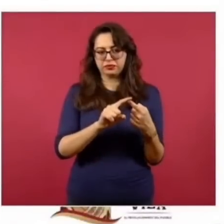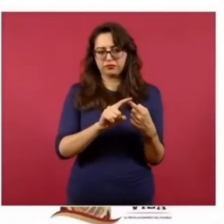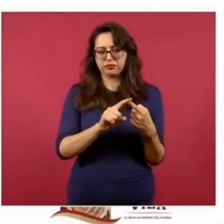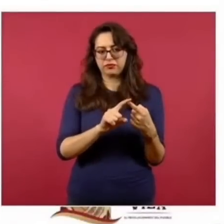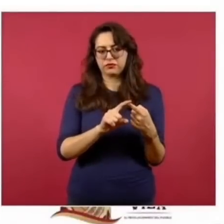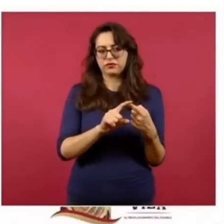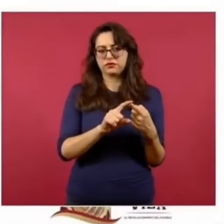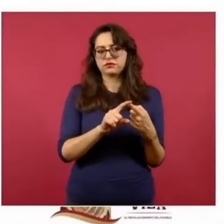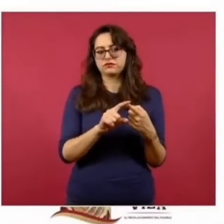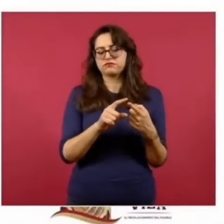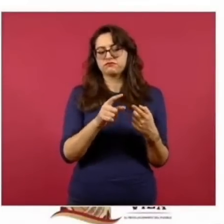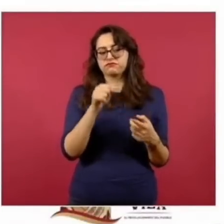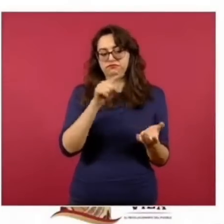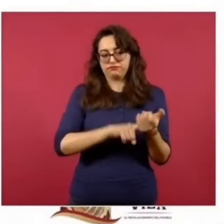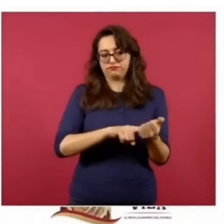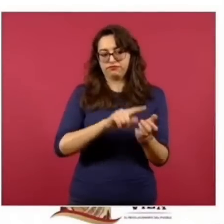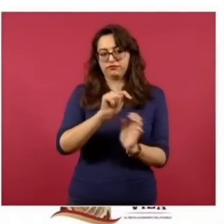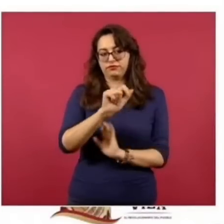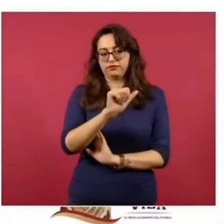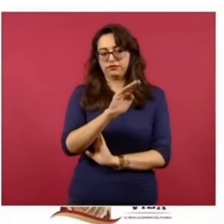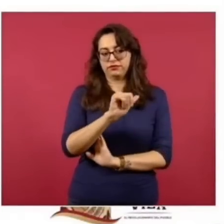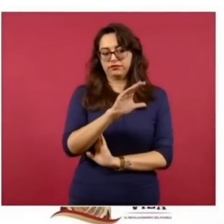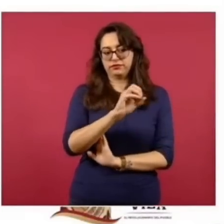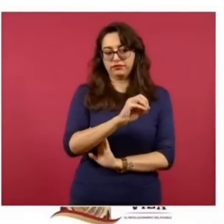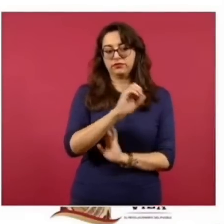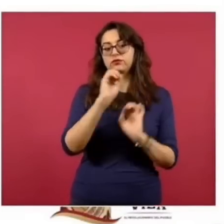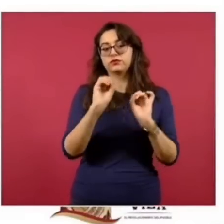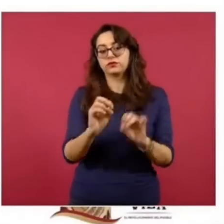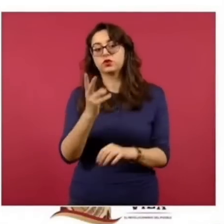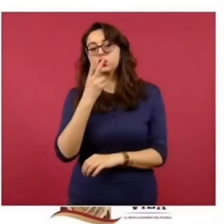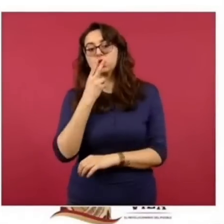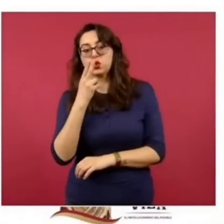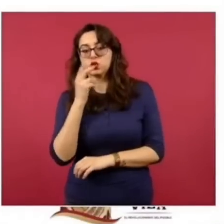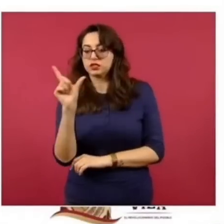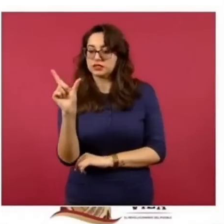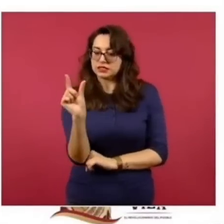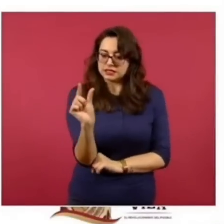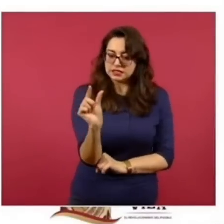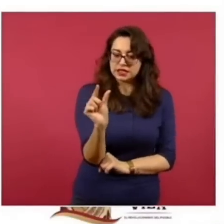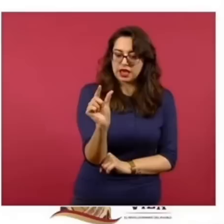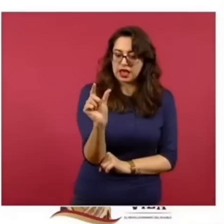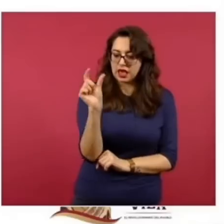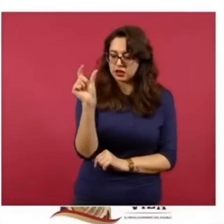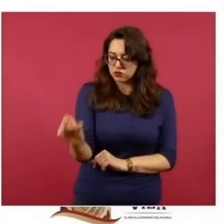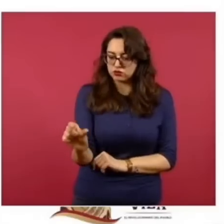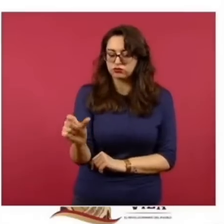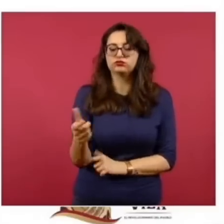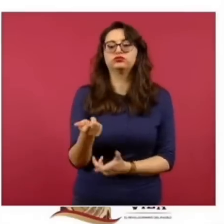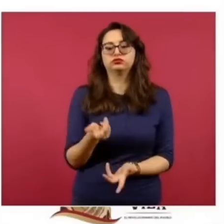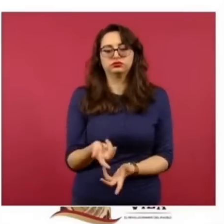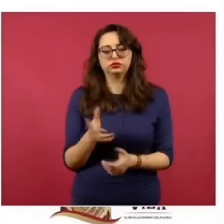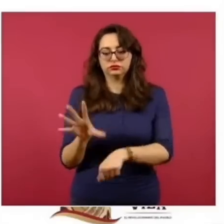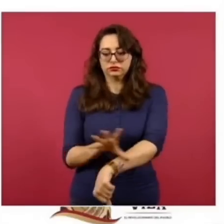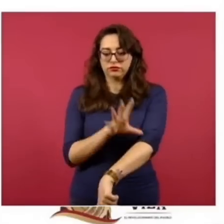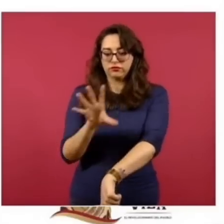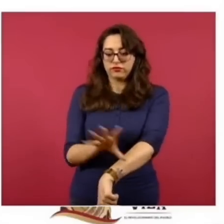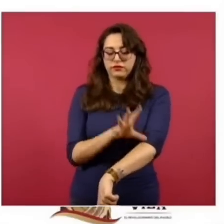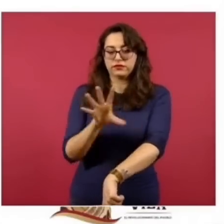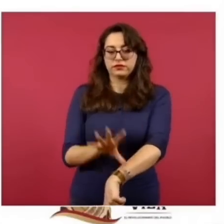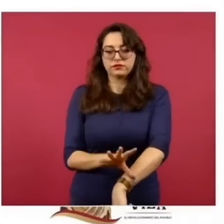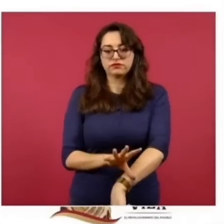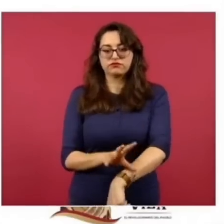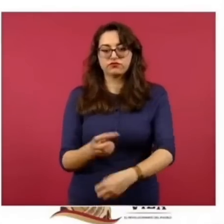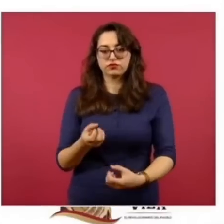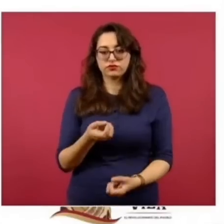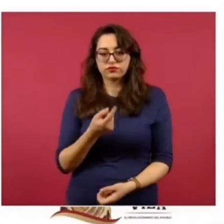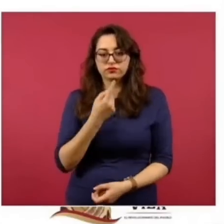es directamente producto del tabaco, en el caso de los cigarrillos electrónicos, que las personas inhalan y estos vapores llegan hasta